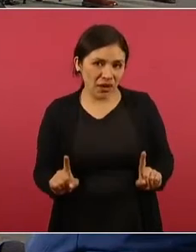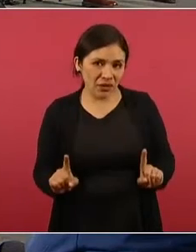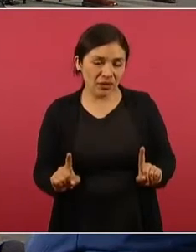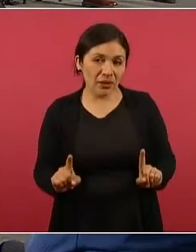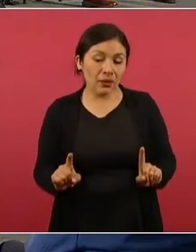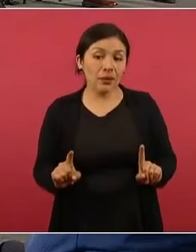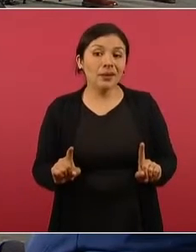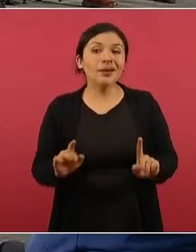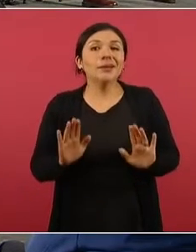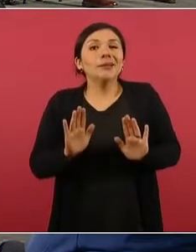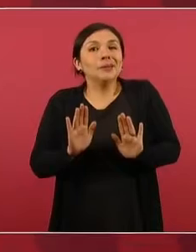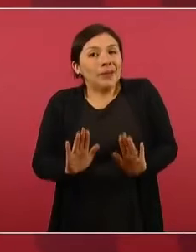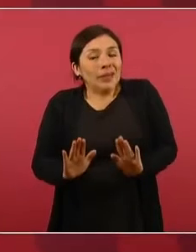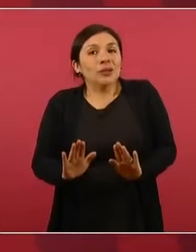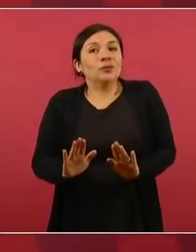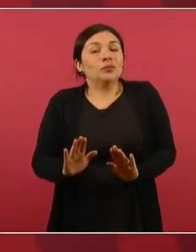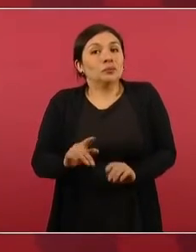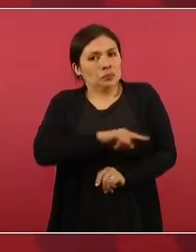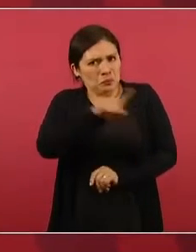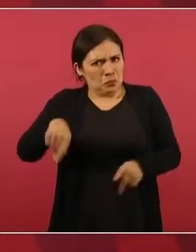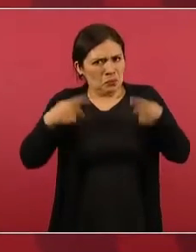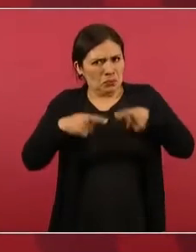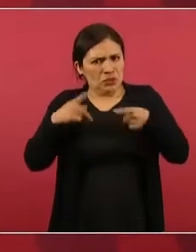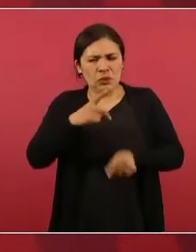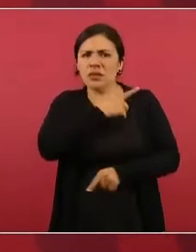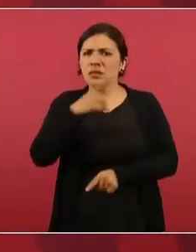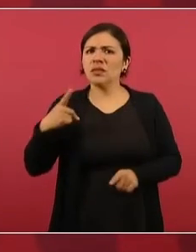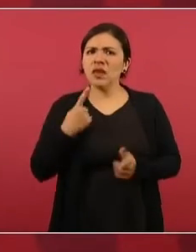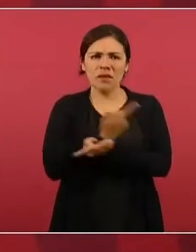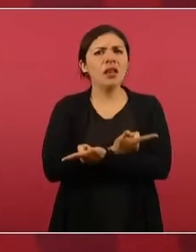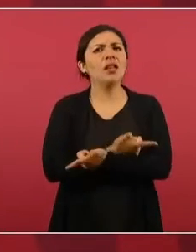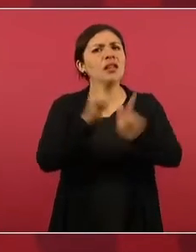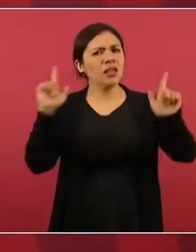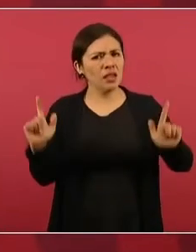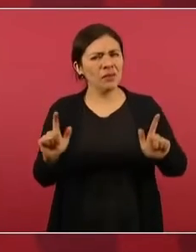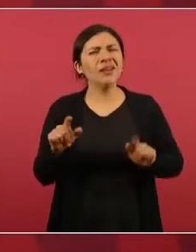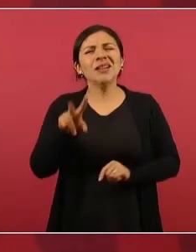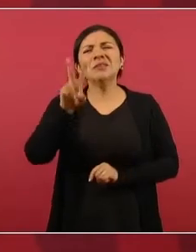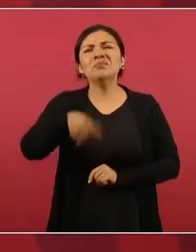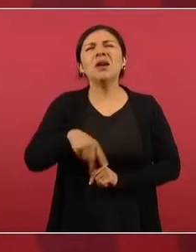Pero que todo el mundo quede en libertad. Yo siento